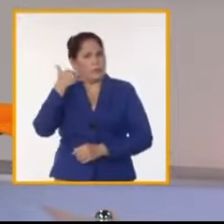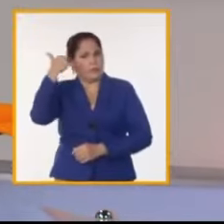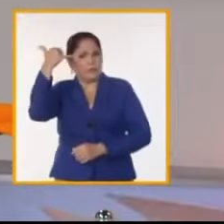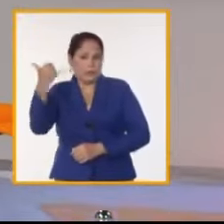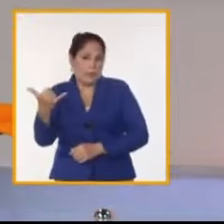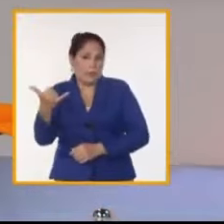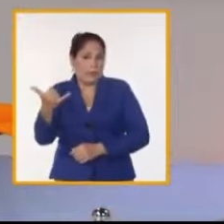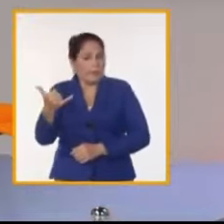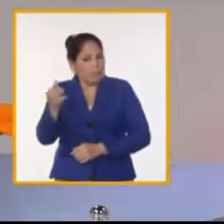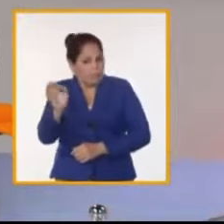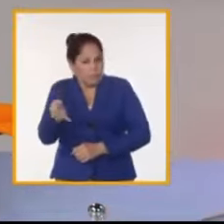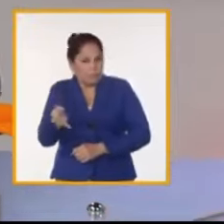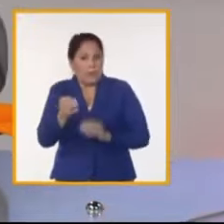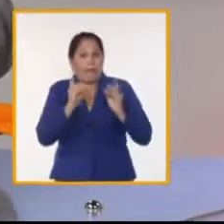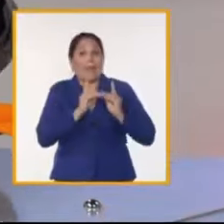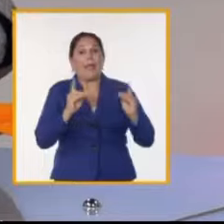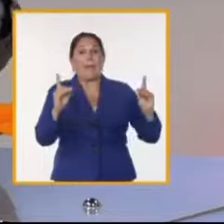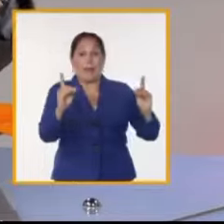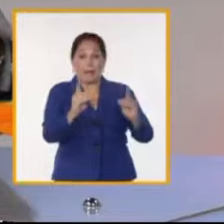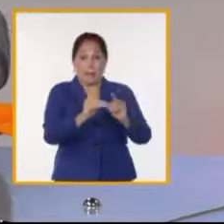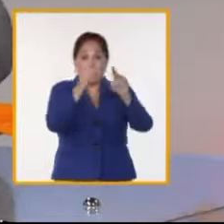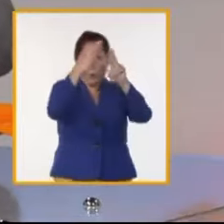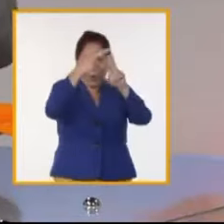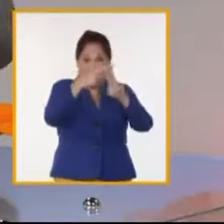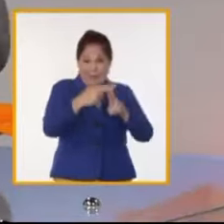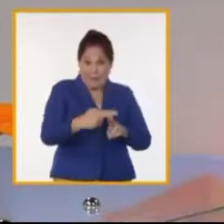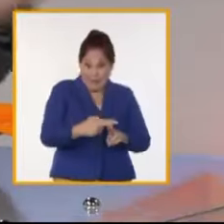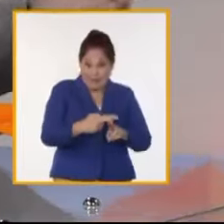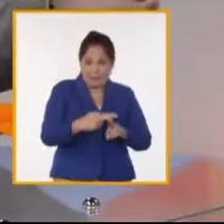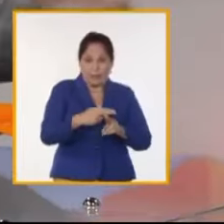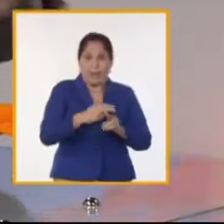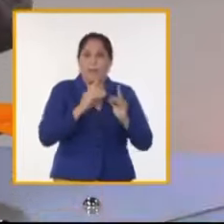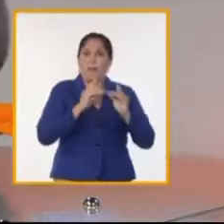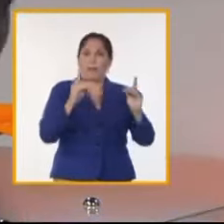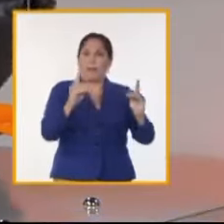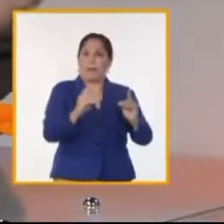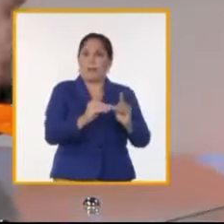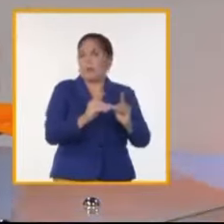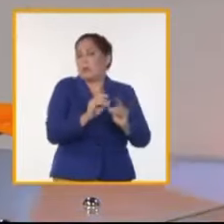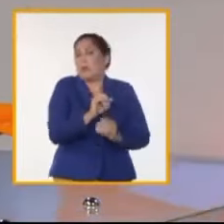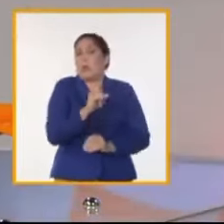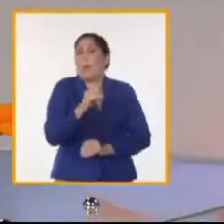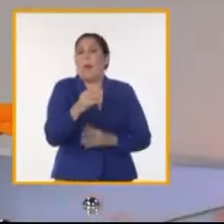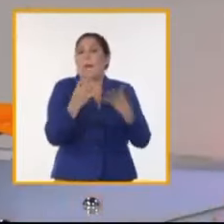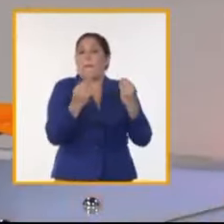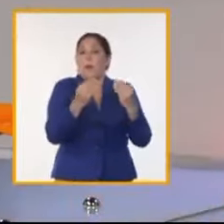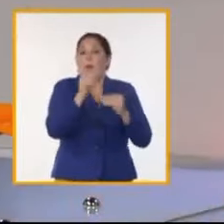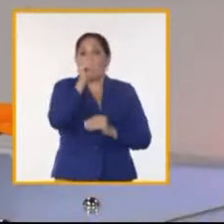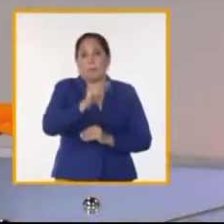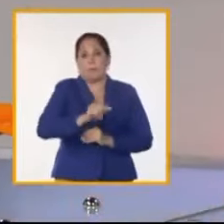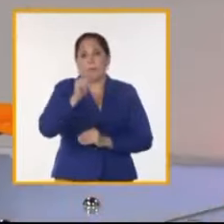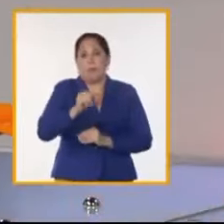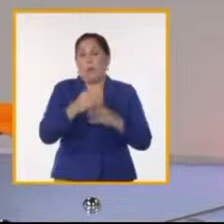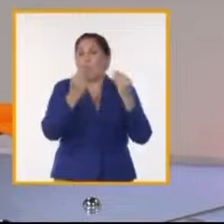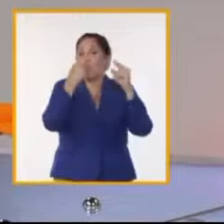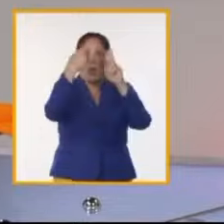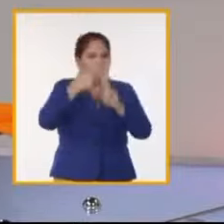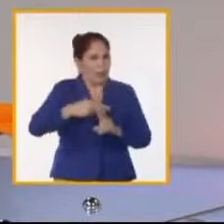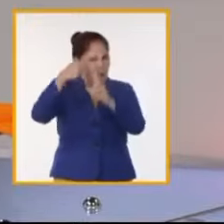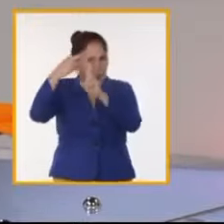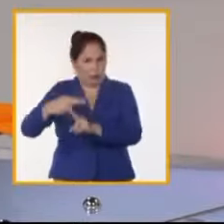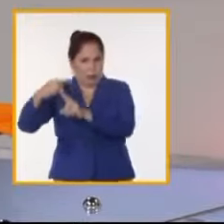broma pero que es muy cierto el departamento de lista del departamento de estado es enorme deben ser cientos de personas porque hay muchas listas muchas